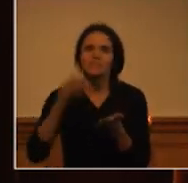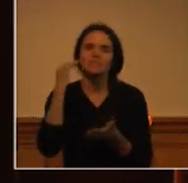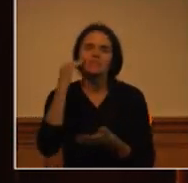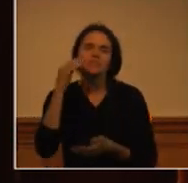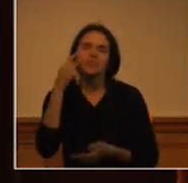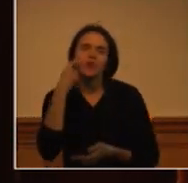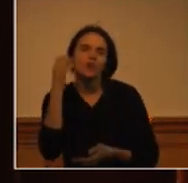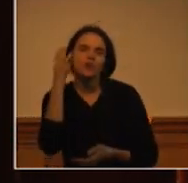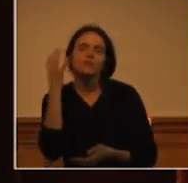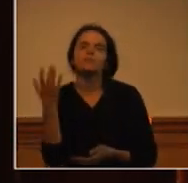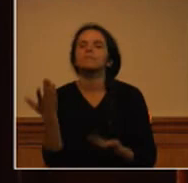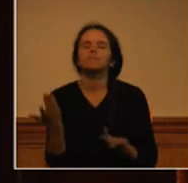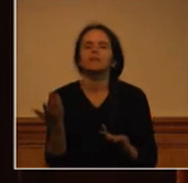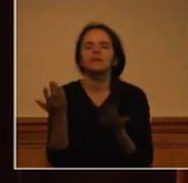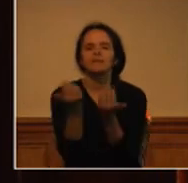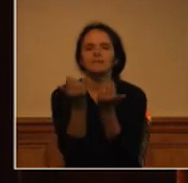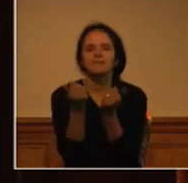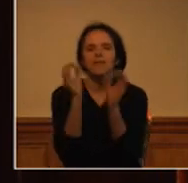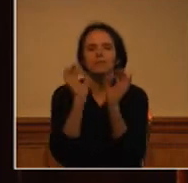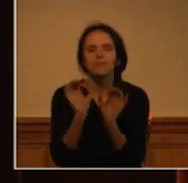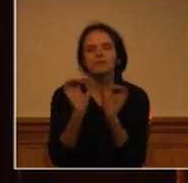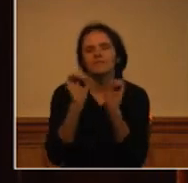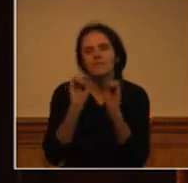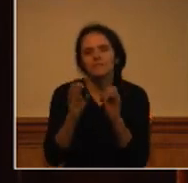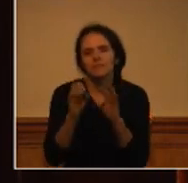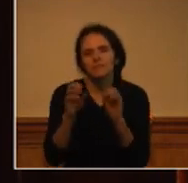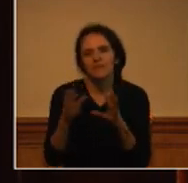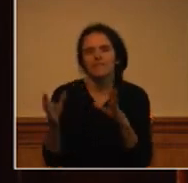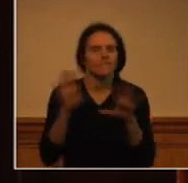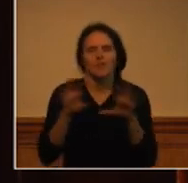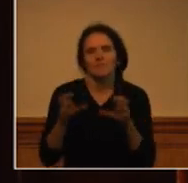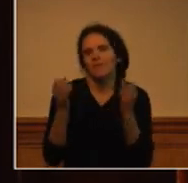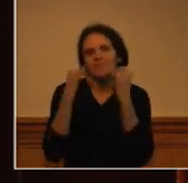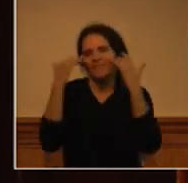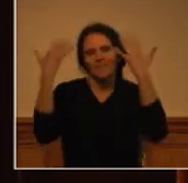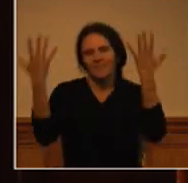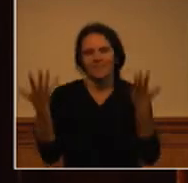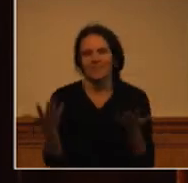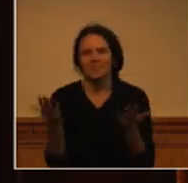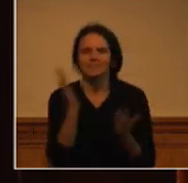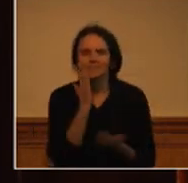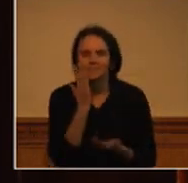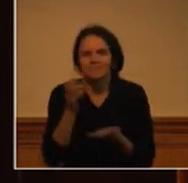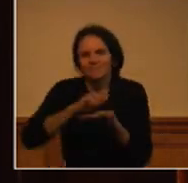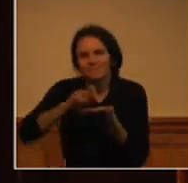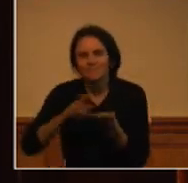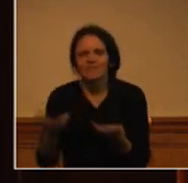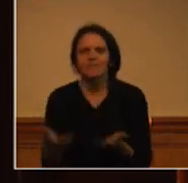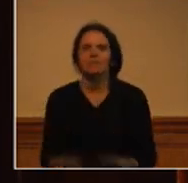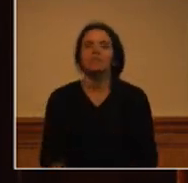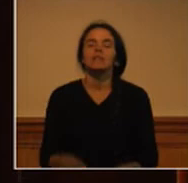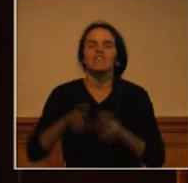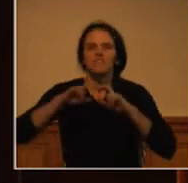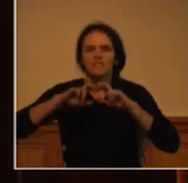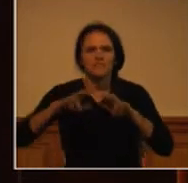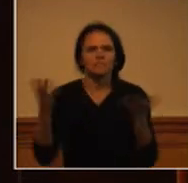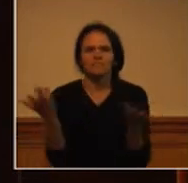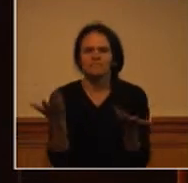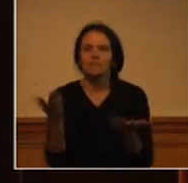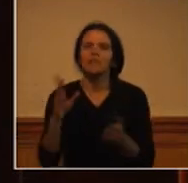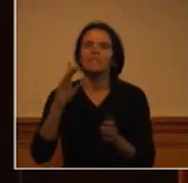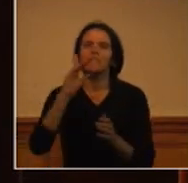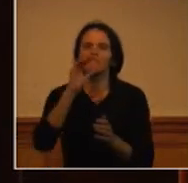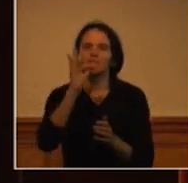educativas especiales de forma flexible, orgánica y divertida. La mesita nace de la investigación que se realizó en el marco